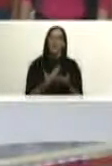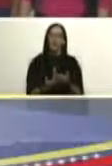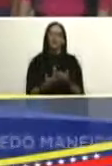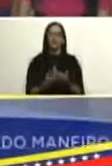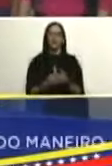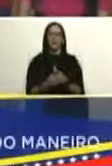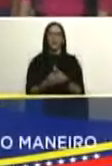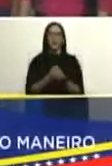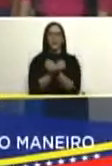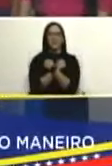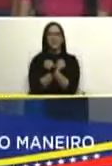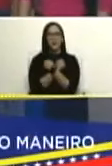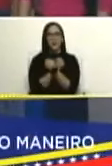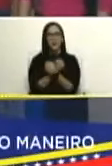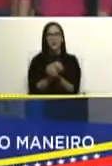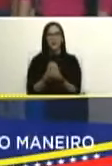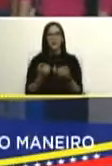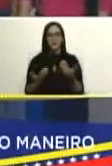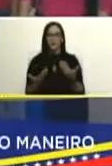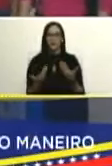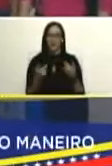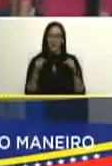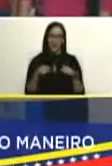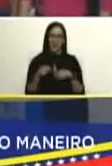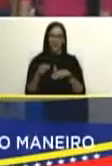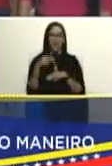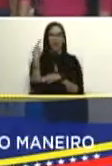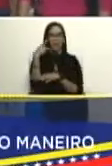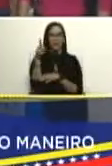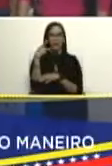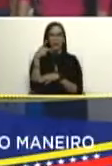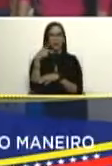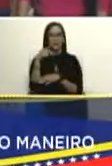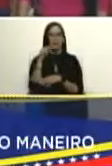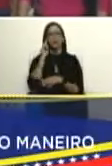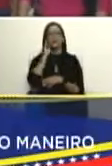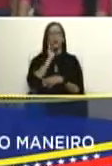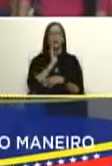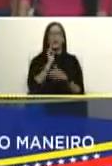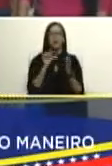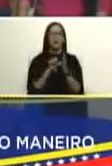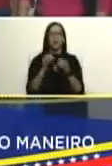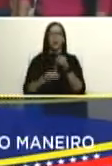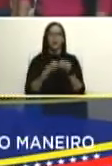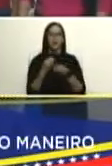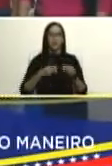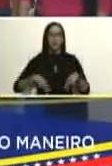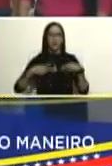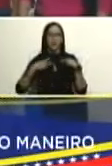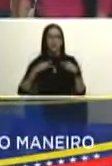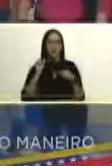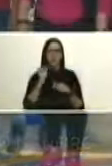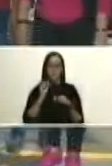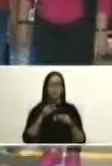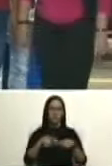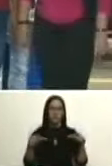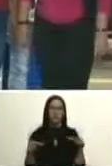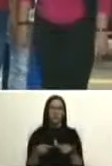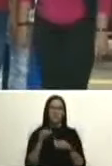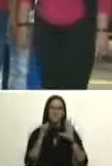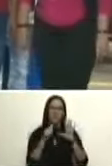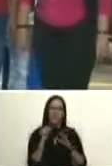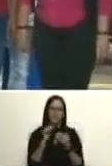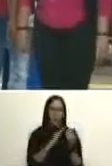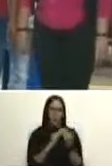gran gotita de amor que nos trajo aquí a la parroquia Simón Bolívar, donde hacemos vida, tenemos un punto y círculo, que tenemos 6